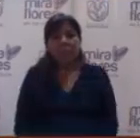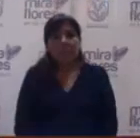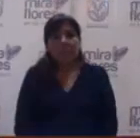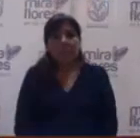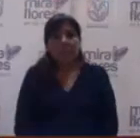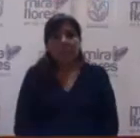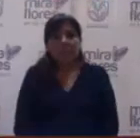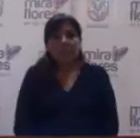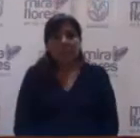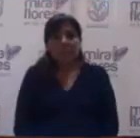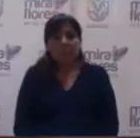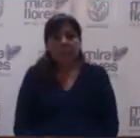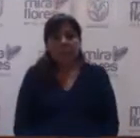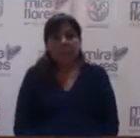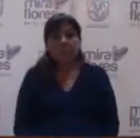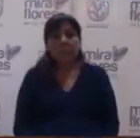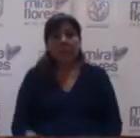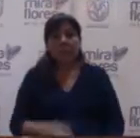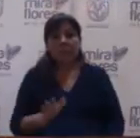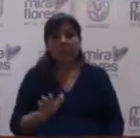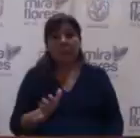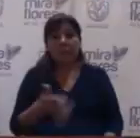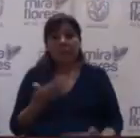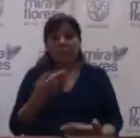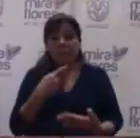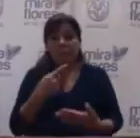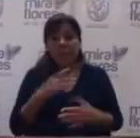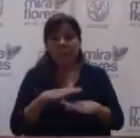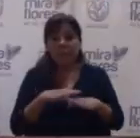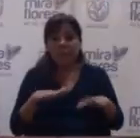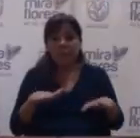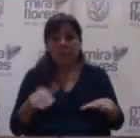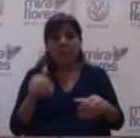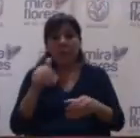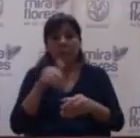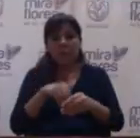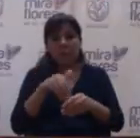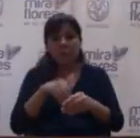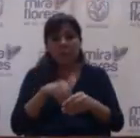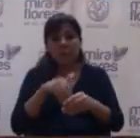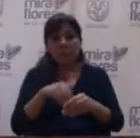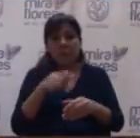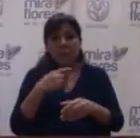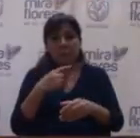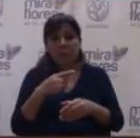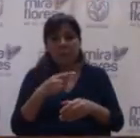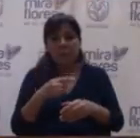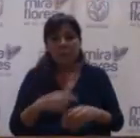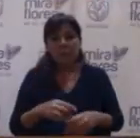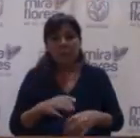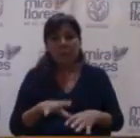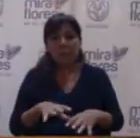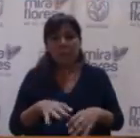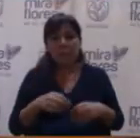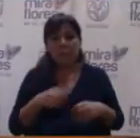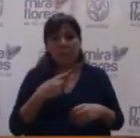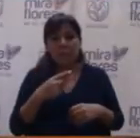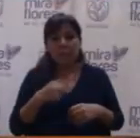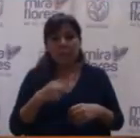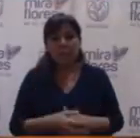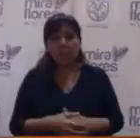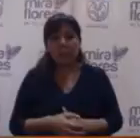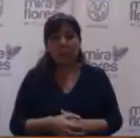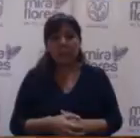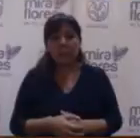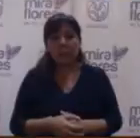Bien, habiéndose agotado las intervenciones, vamos a proceder a votar. Aquellos miembros del Consejo que estén a favor de aprobar este plan, sírvanse a expresar en señal de